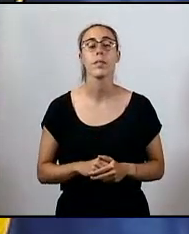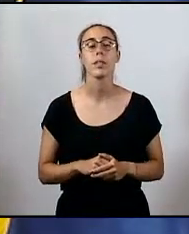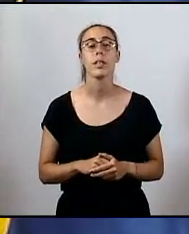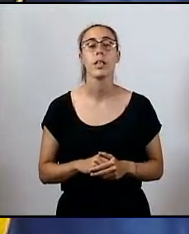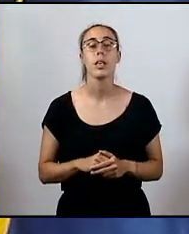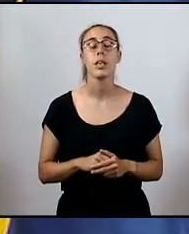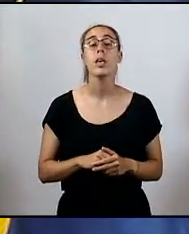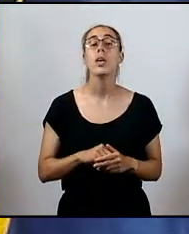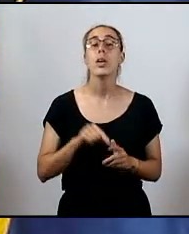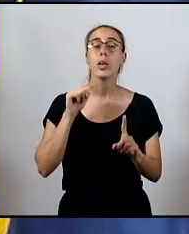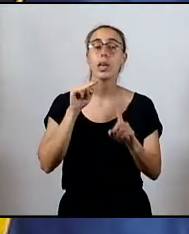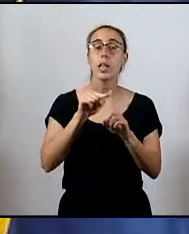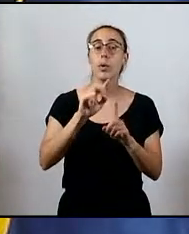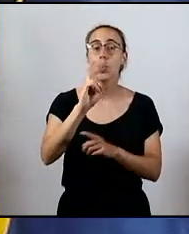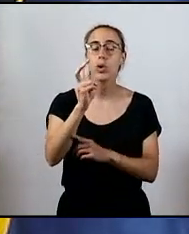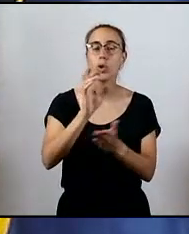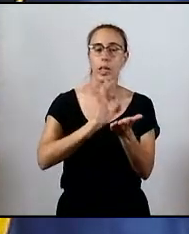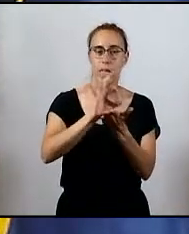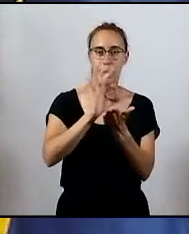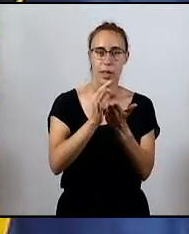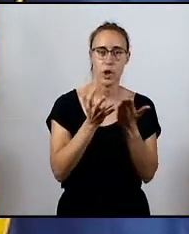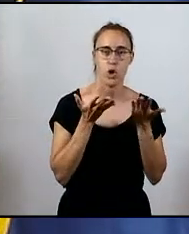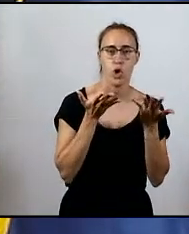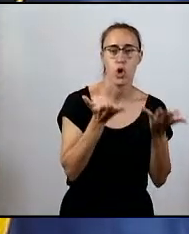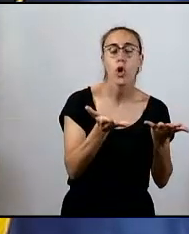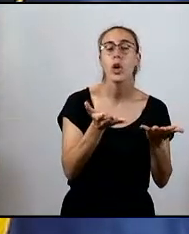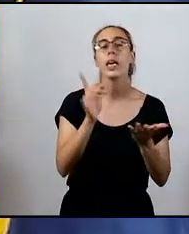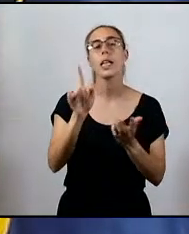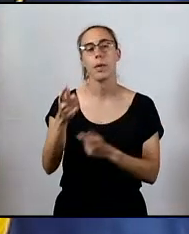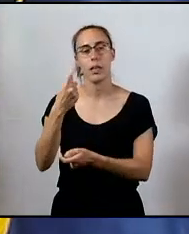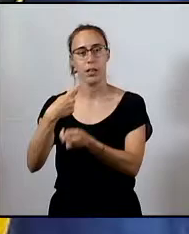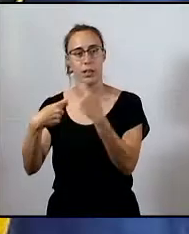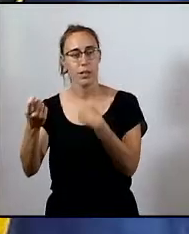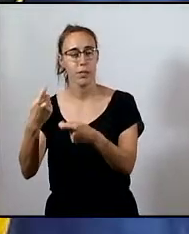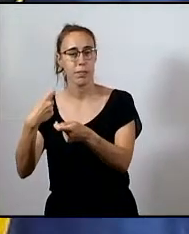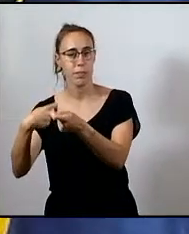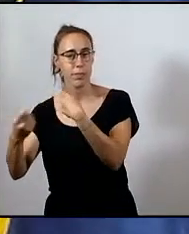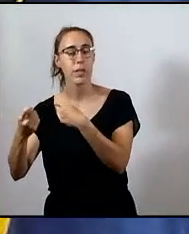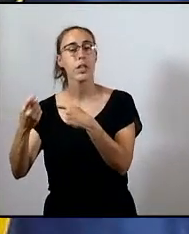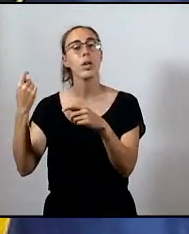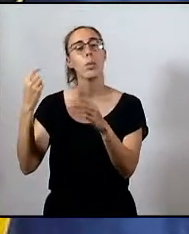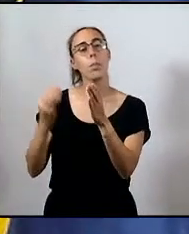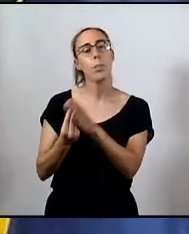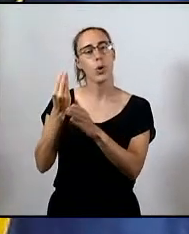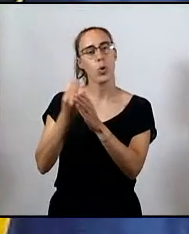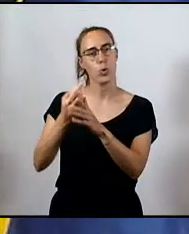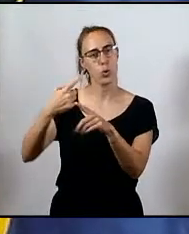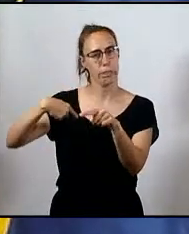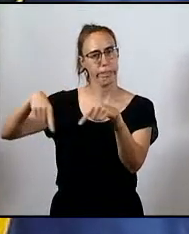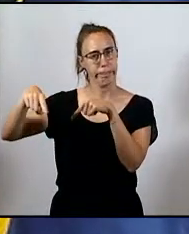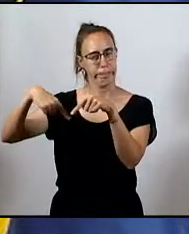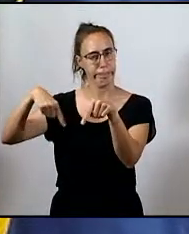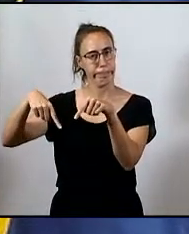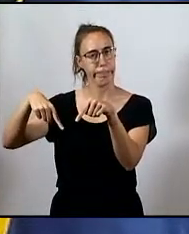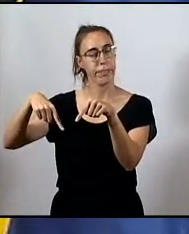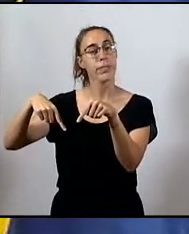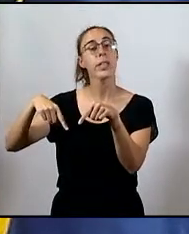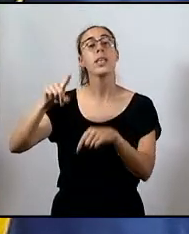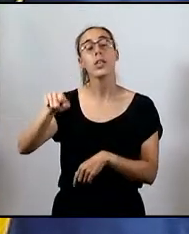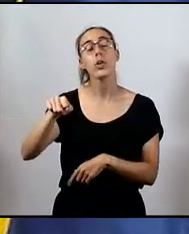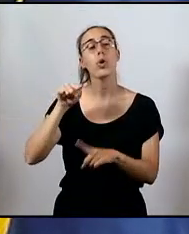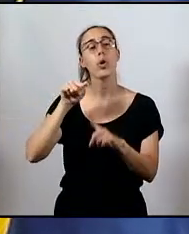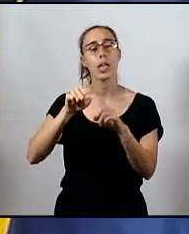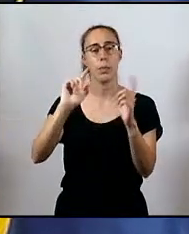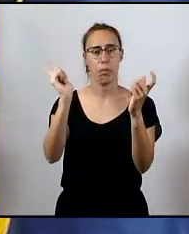la prestación de servicios y la comercialización de productos itinerantes. Esto es algo vital para combatir la despoblación